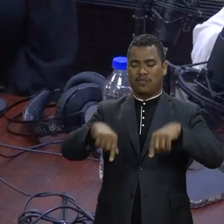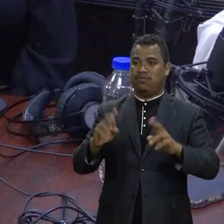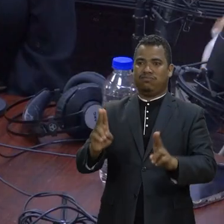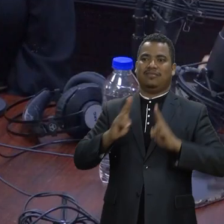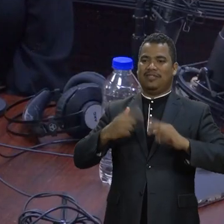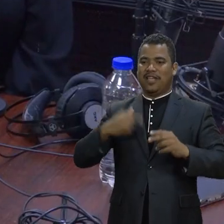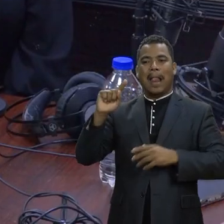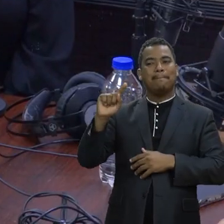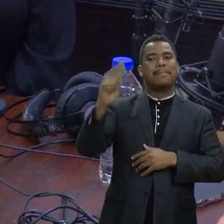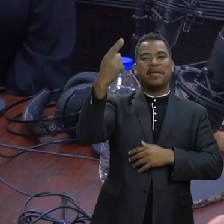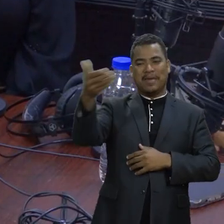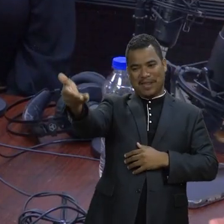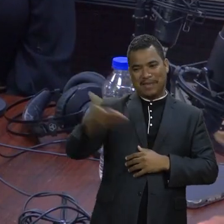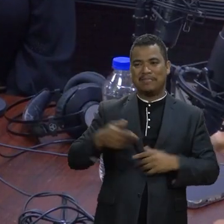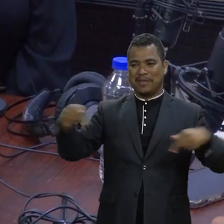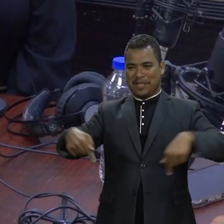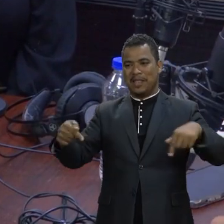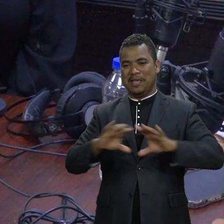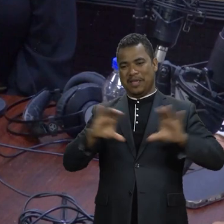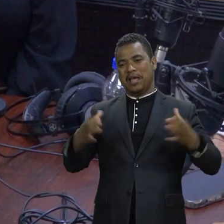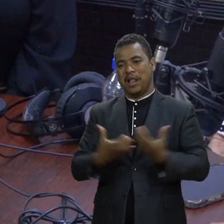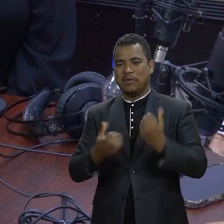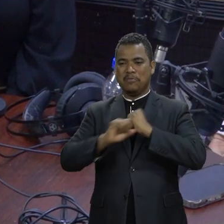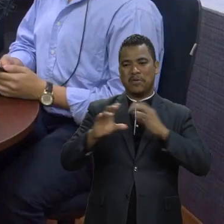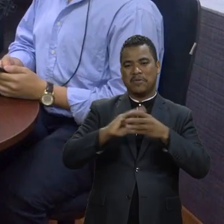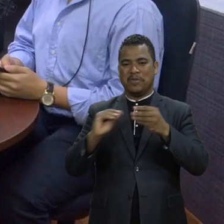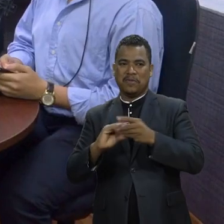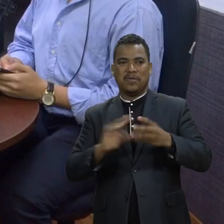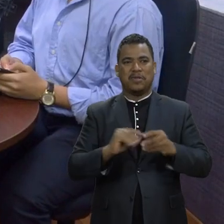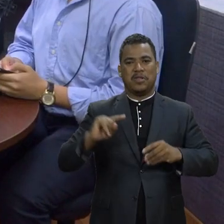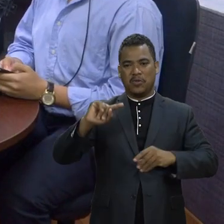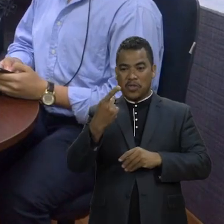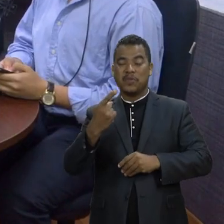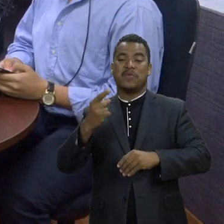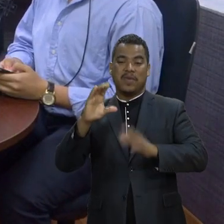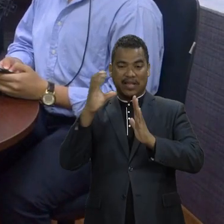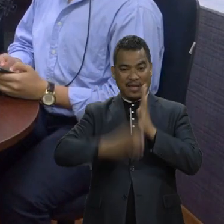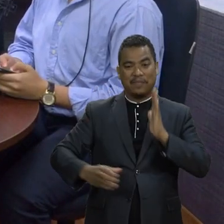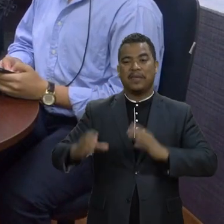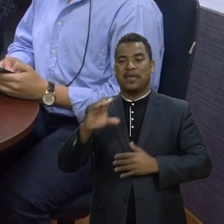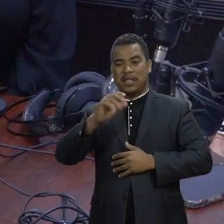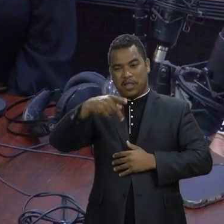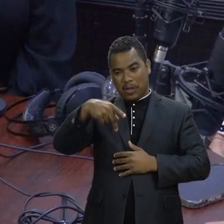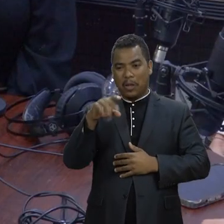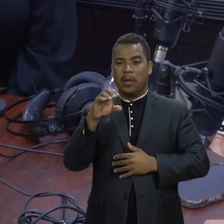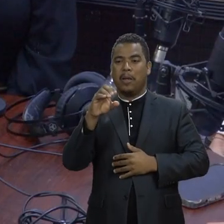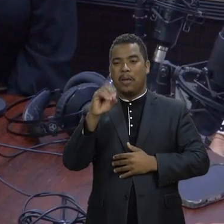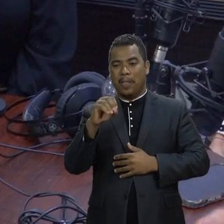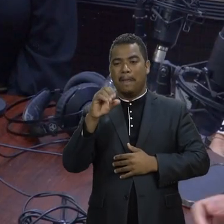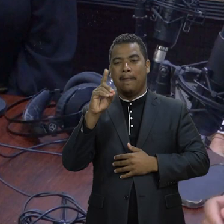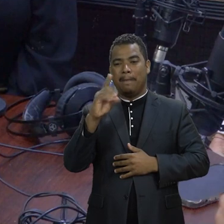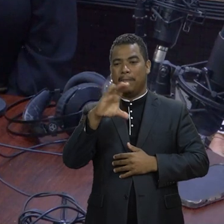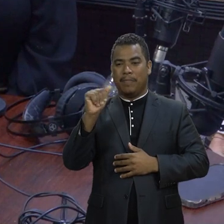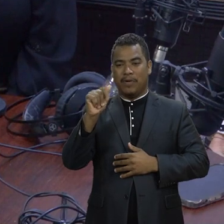dado el honor de ser nuestra primera invitada. Ay. A ustedes por haber disfrutado de nuestro primer capítulo del podcast Haciendo Camino.